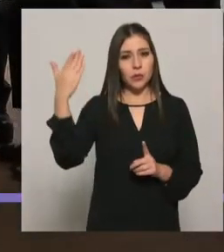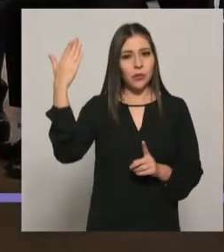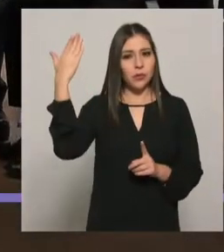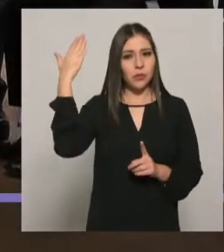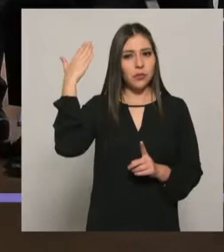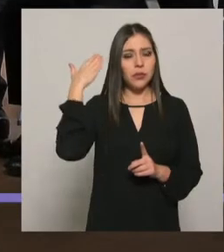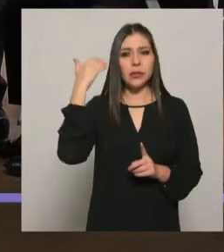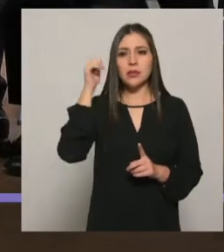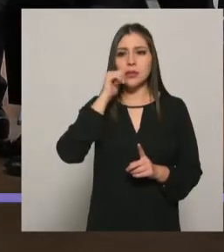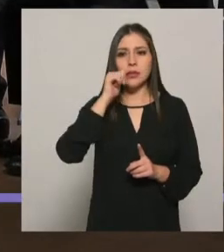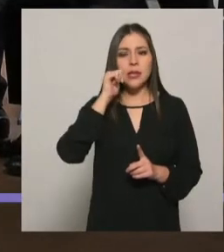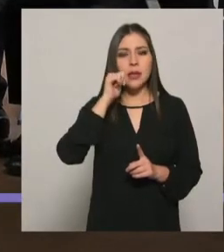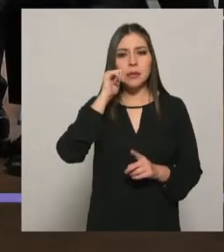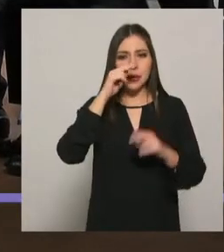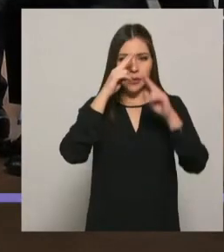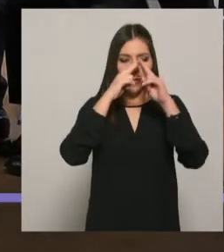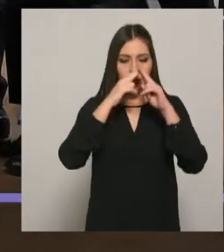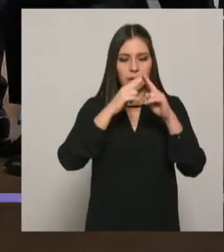a los muertos.